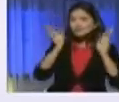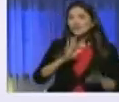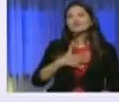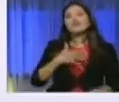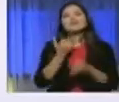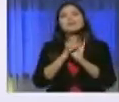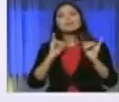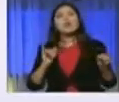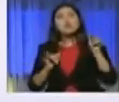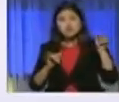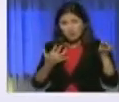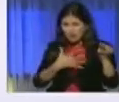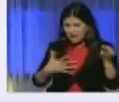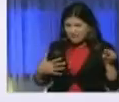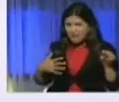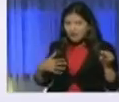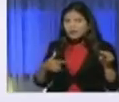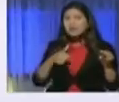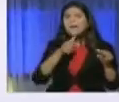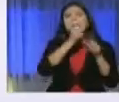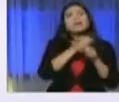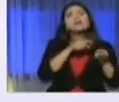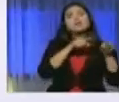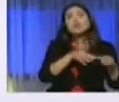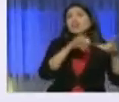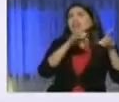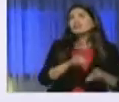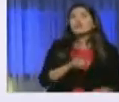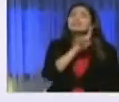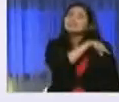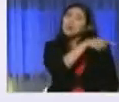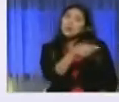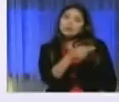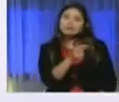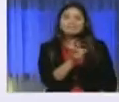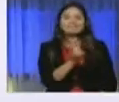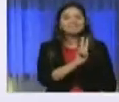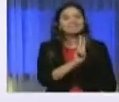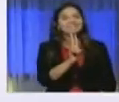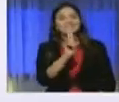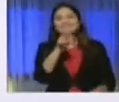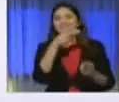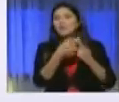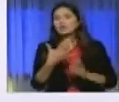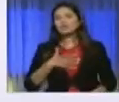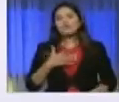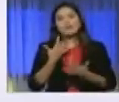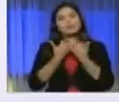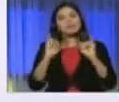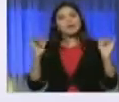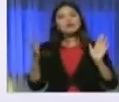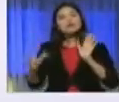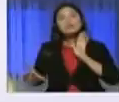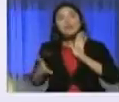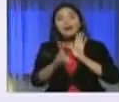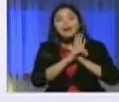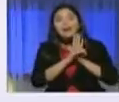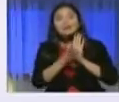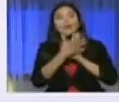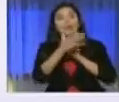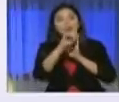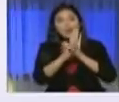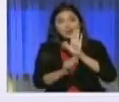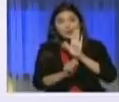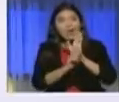¿Tú querías hacerme depender de ti? Jamás. No dependo de nadie, porque tengo un decreto constitucional